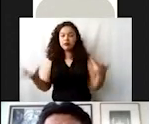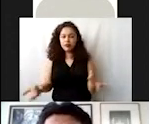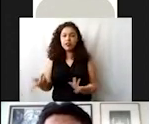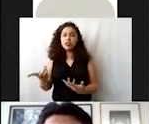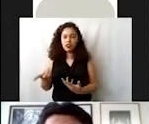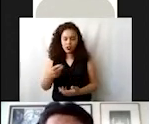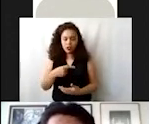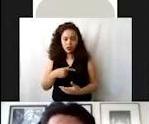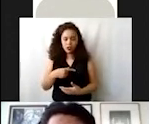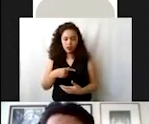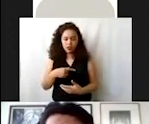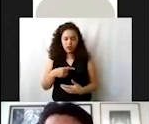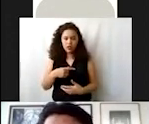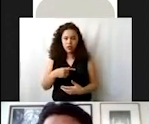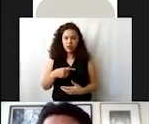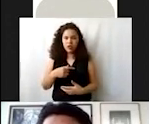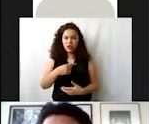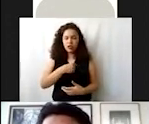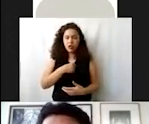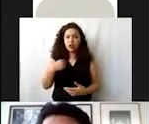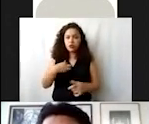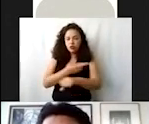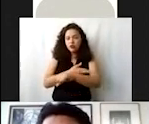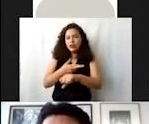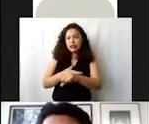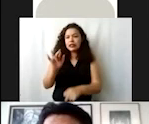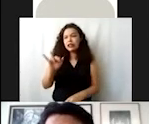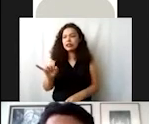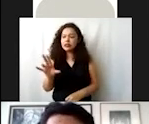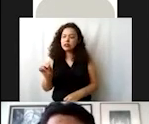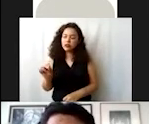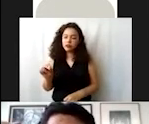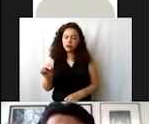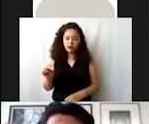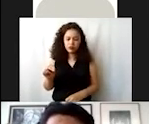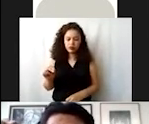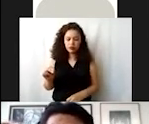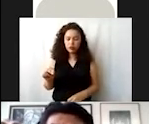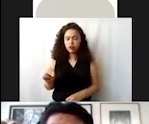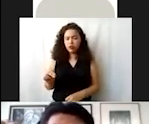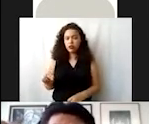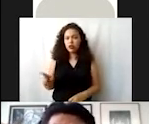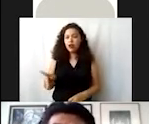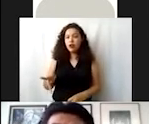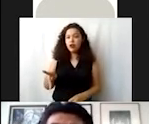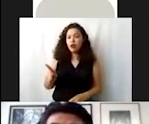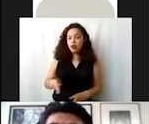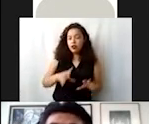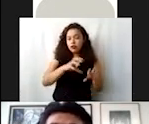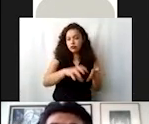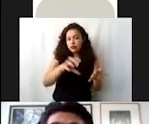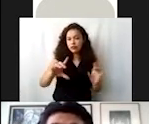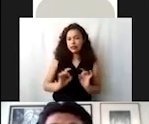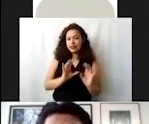evaluar si la debo registrar, ¿no? Pero tendría que evaluarse cada situación en particular.